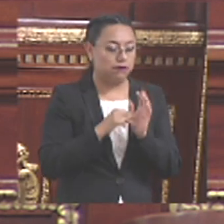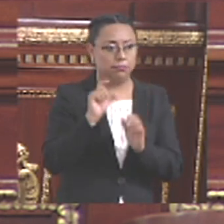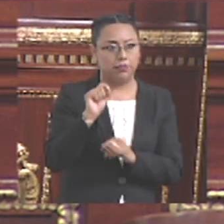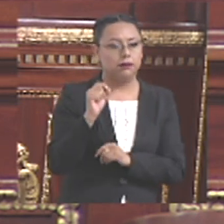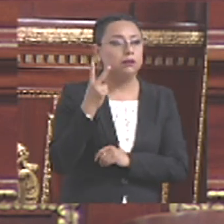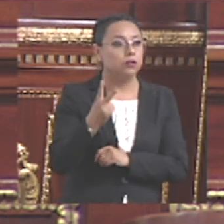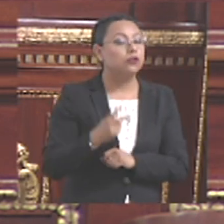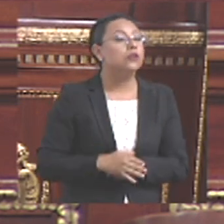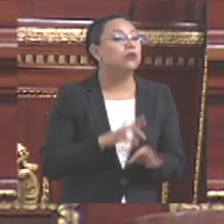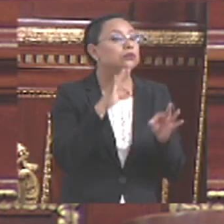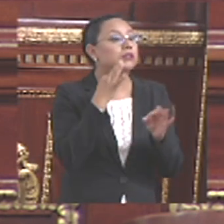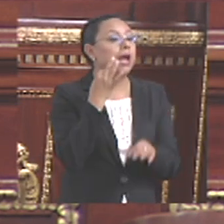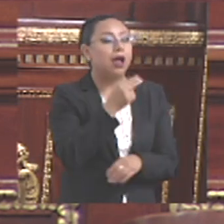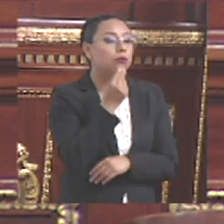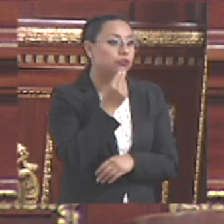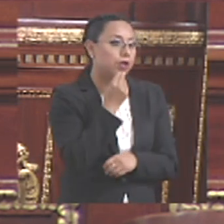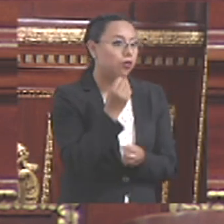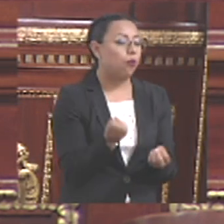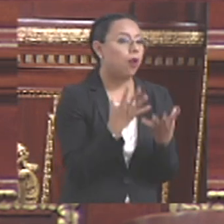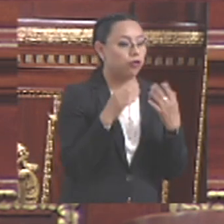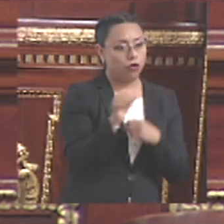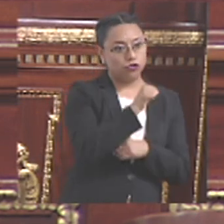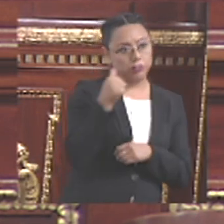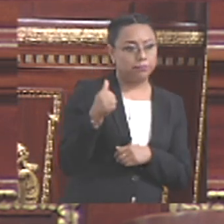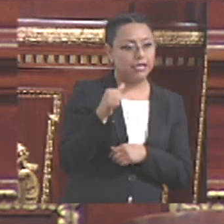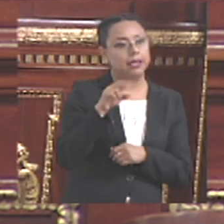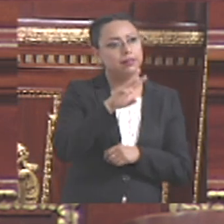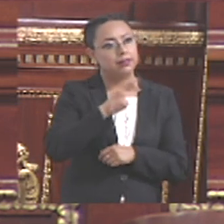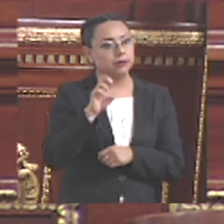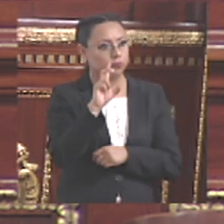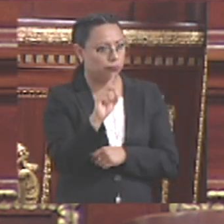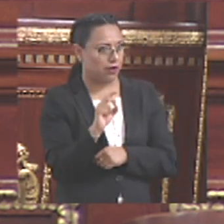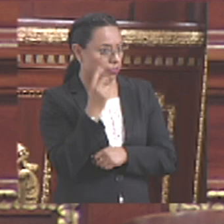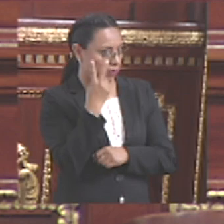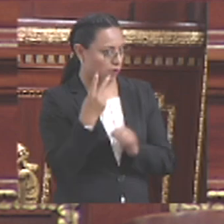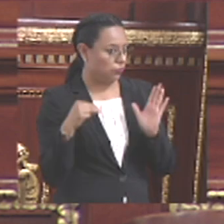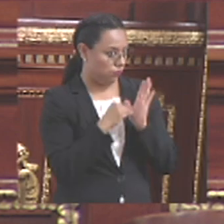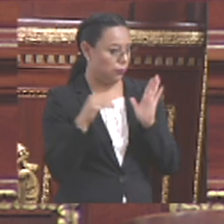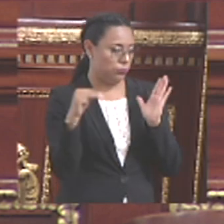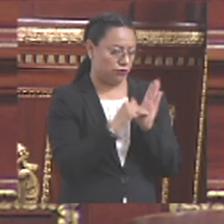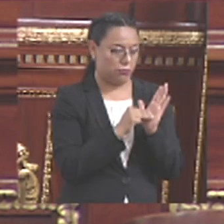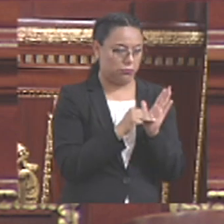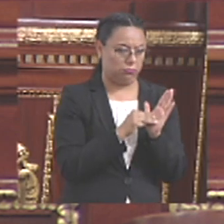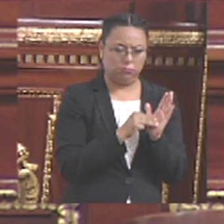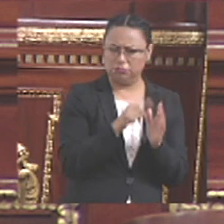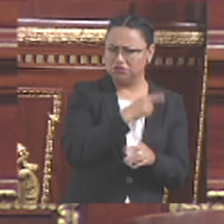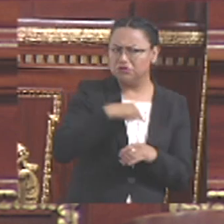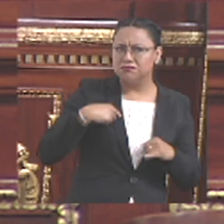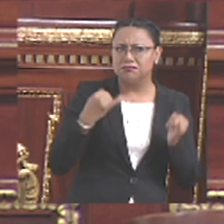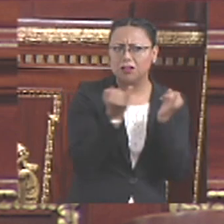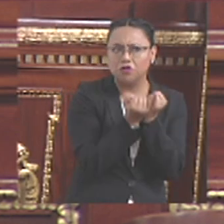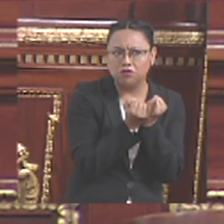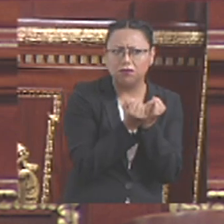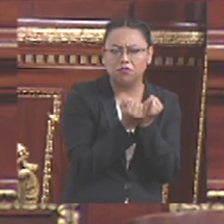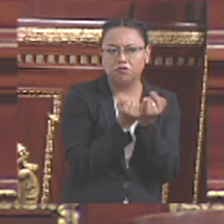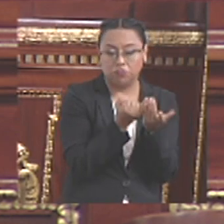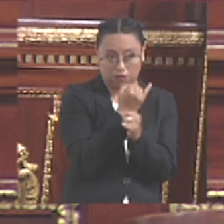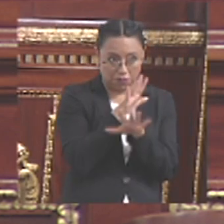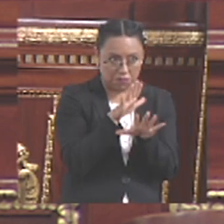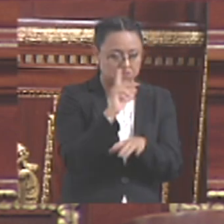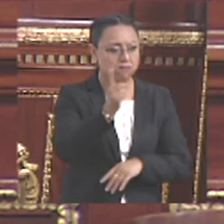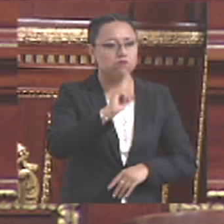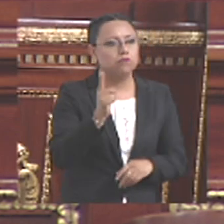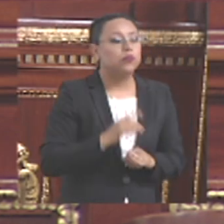11.933 millones. Sin embargo, nosotros tenemos otros datos. Del 2017 al 2023 se